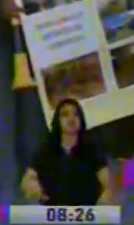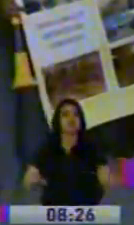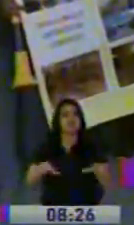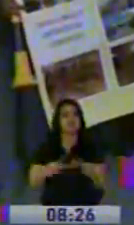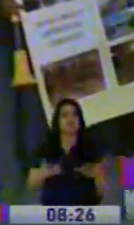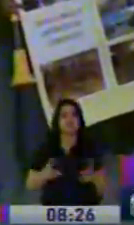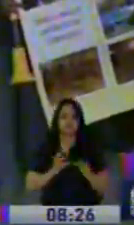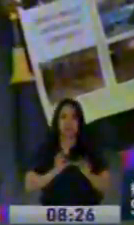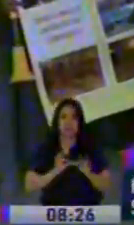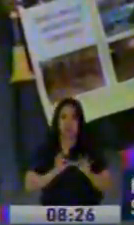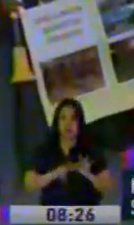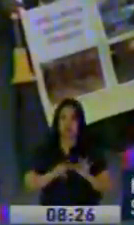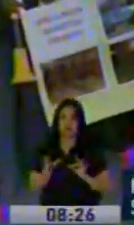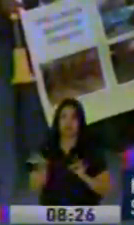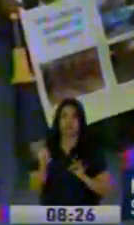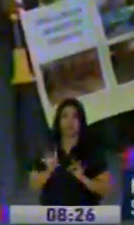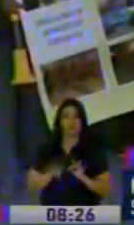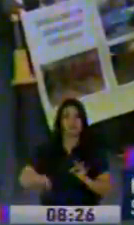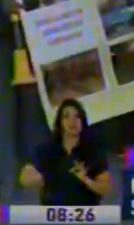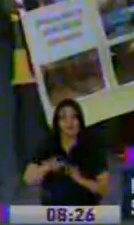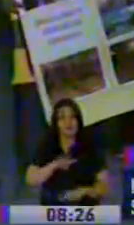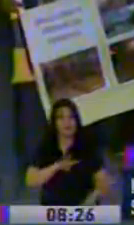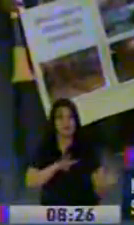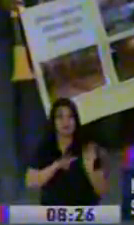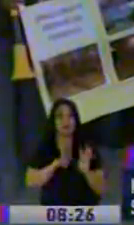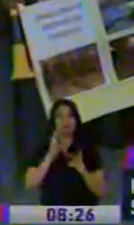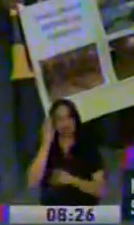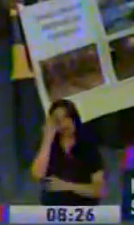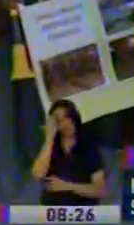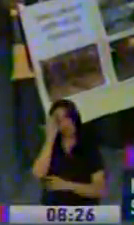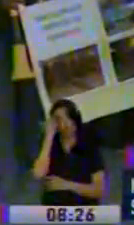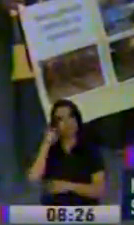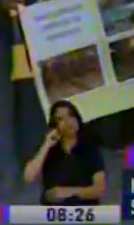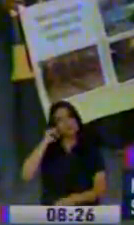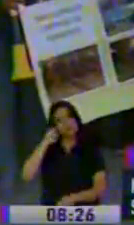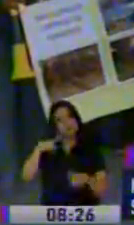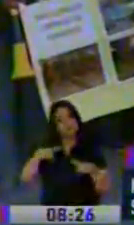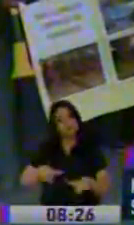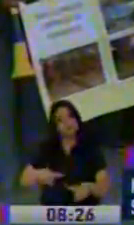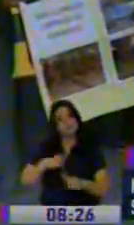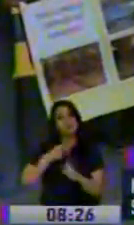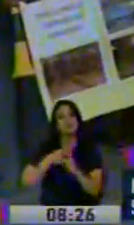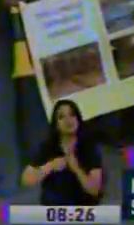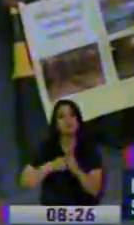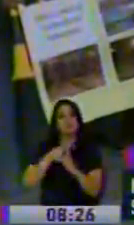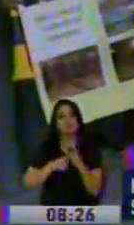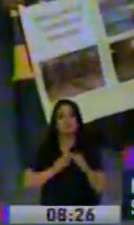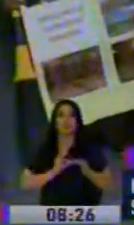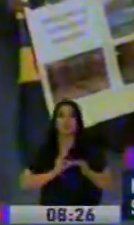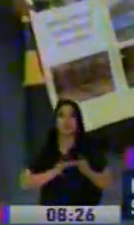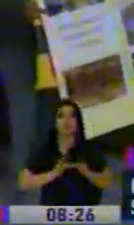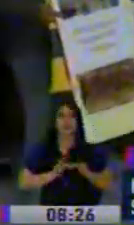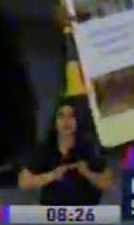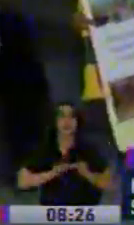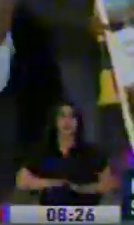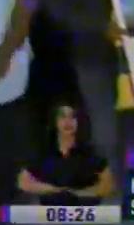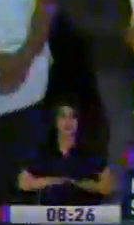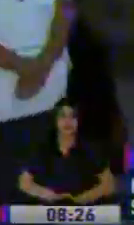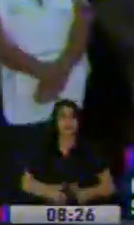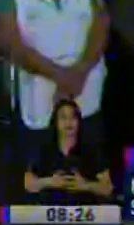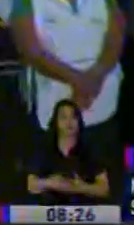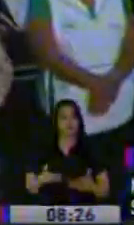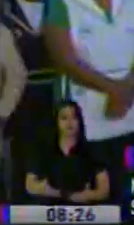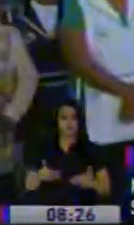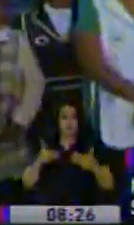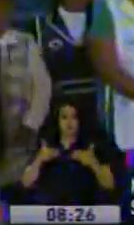una preocupación latente. Ustedes recordarán, amigos televidentes, este es el mercado de Calderón que tenemos nosotros aquí detrás.